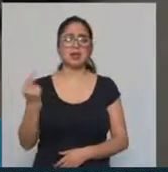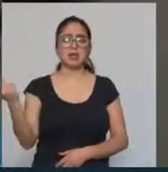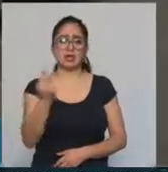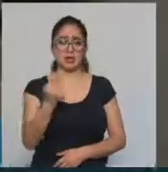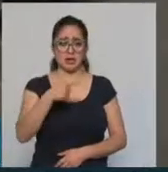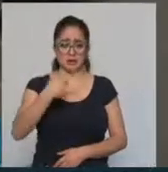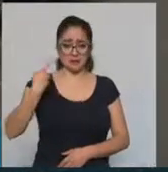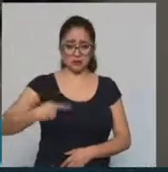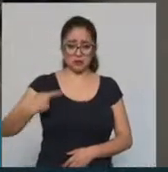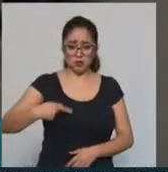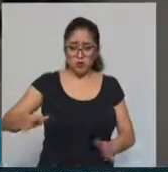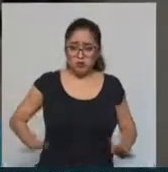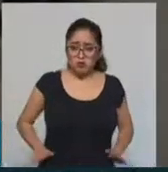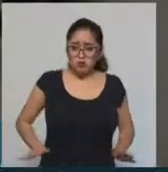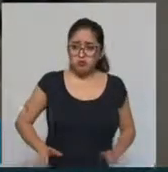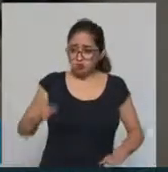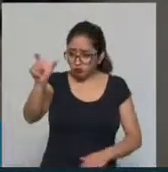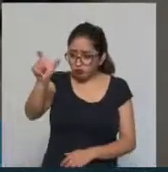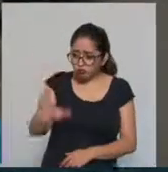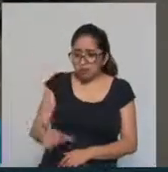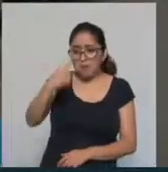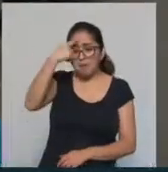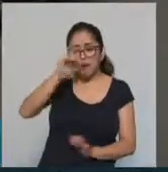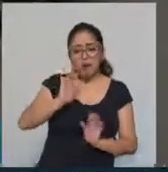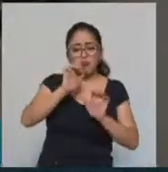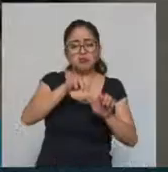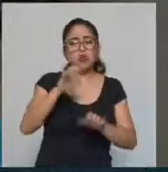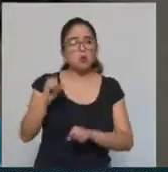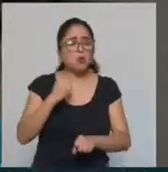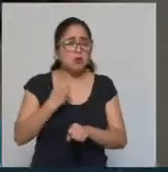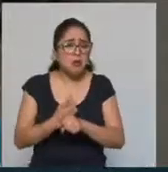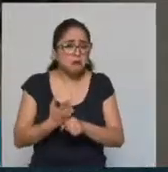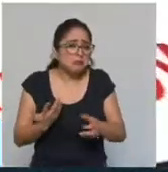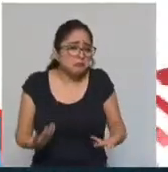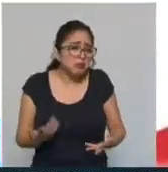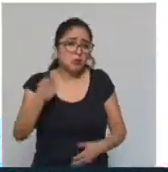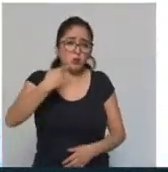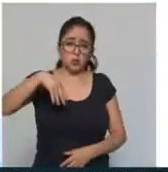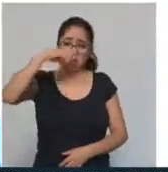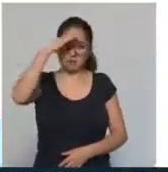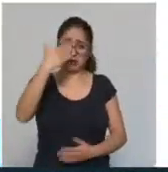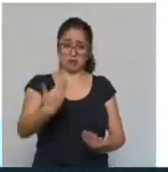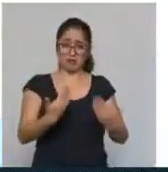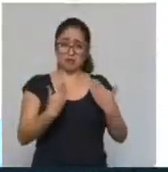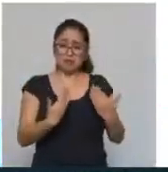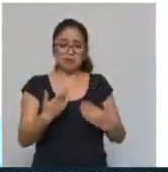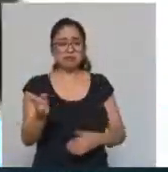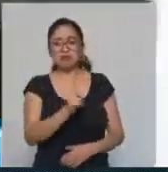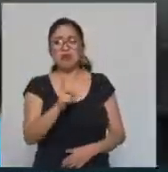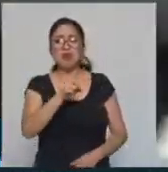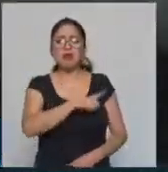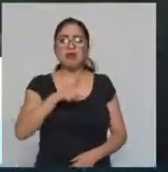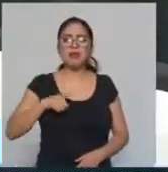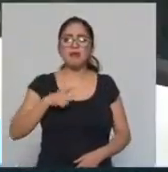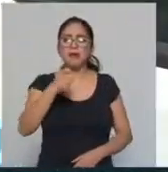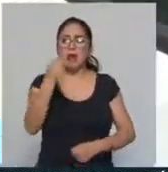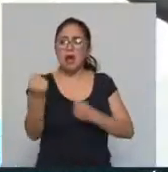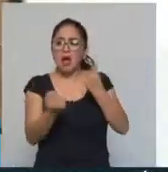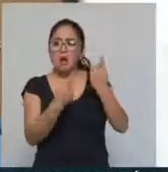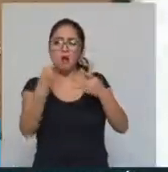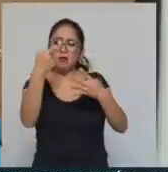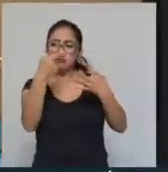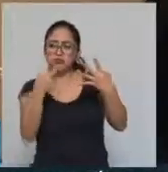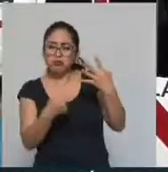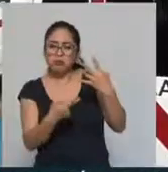una persona que quiere ser voluntario? Porque digo, al final del día, pues no cualquiera, tenemos que tener también ciertas características, claro, también